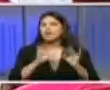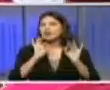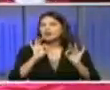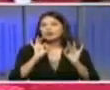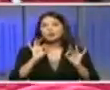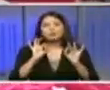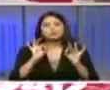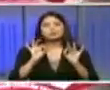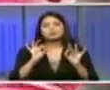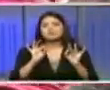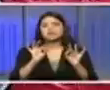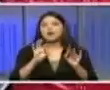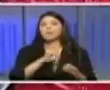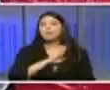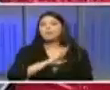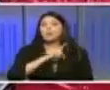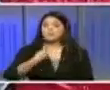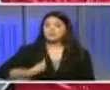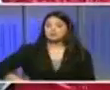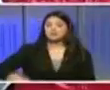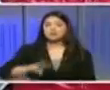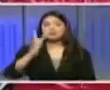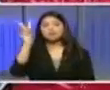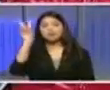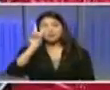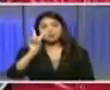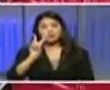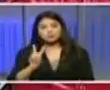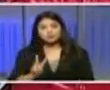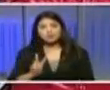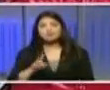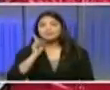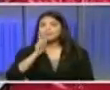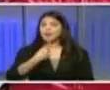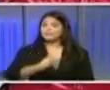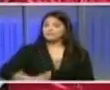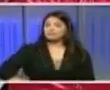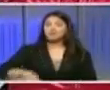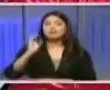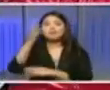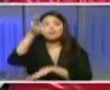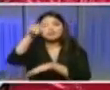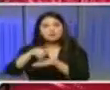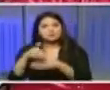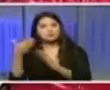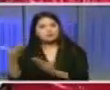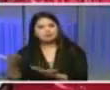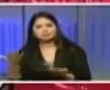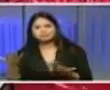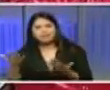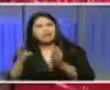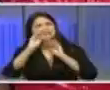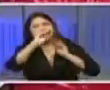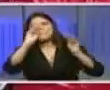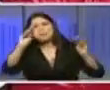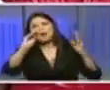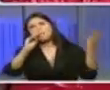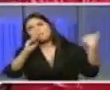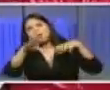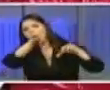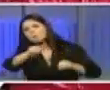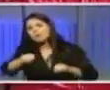exclusivas del presidente de la República y como presidente de la Asamblea Nacional ha llamado a una